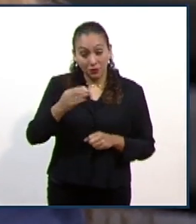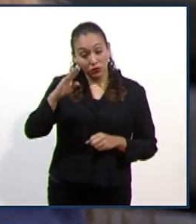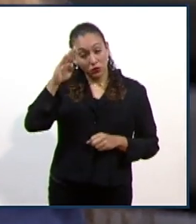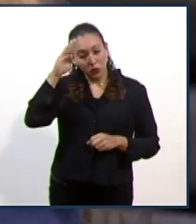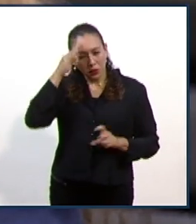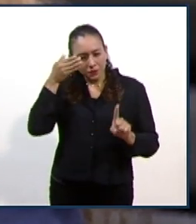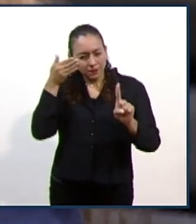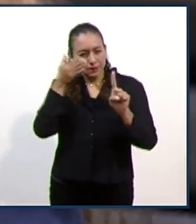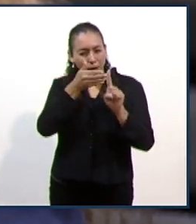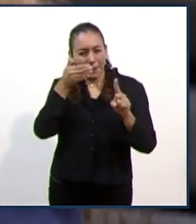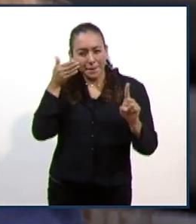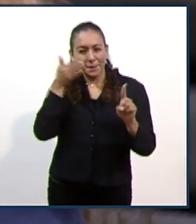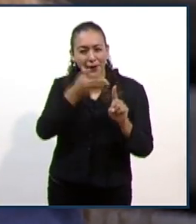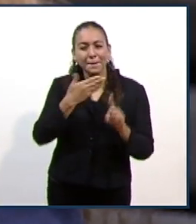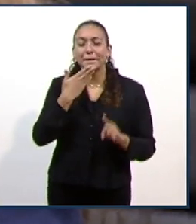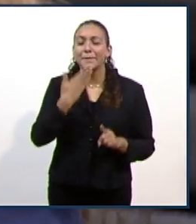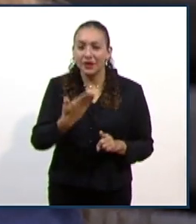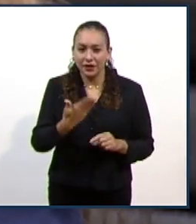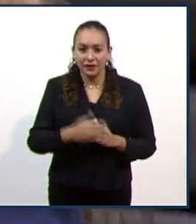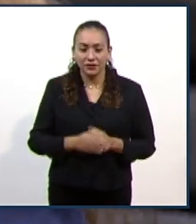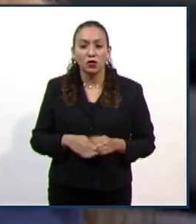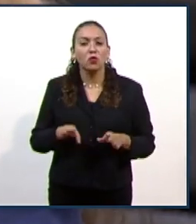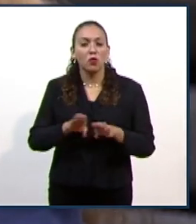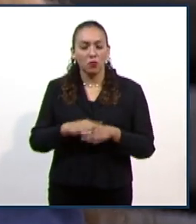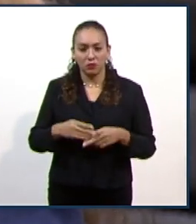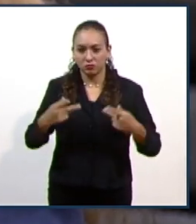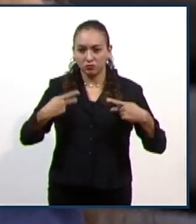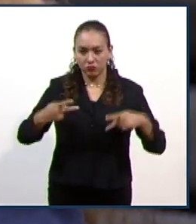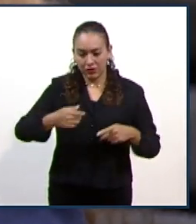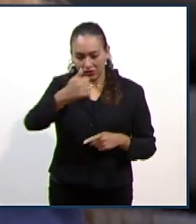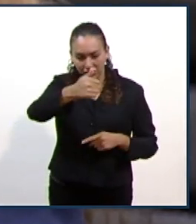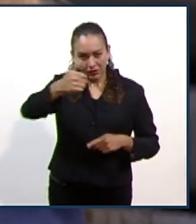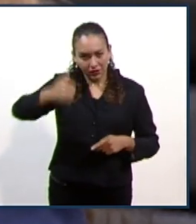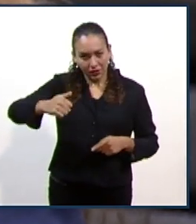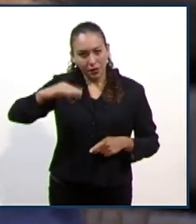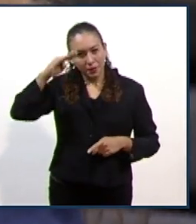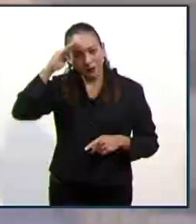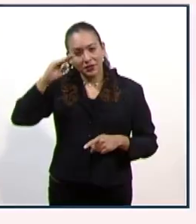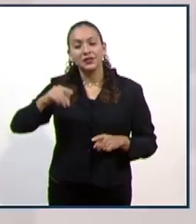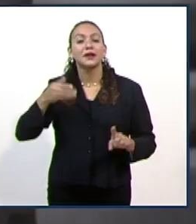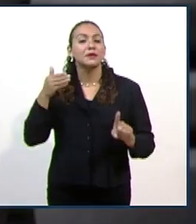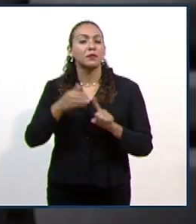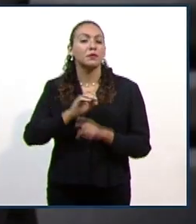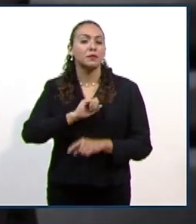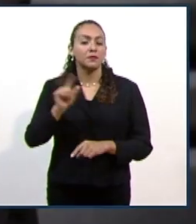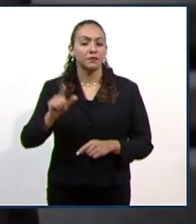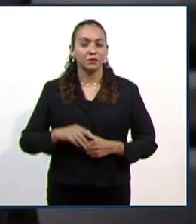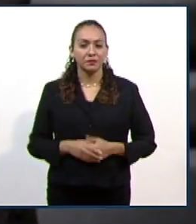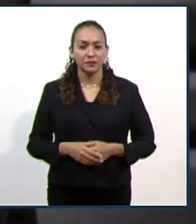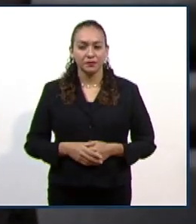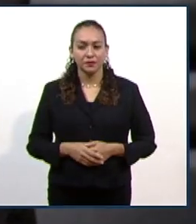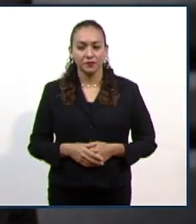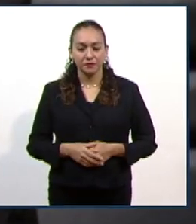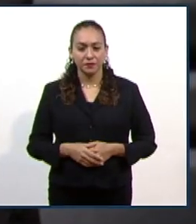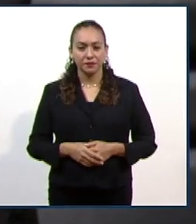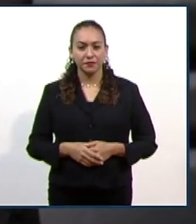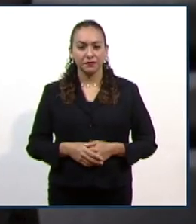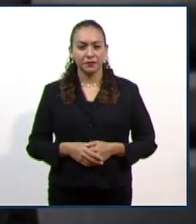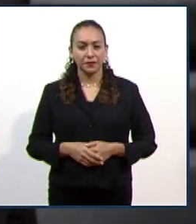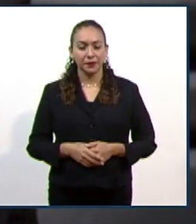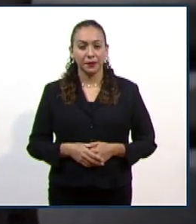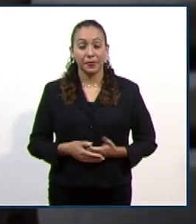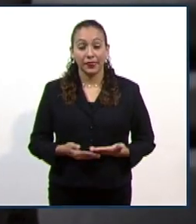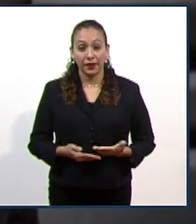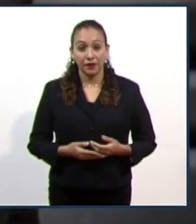objetivos basados en el mérito personal y en la capacidad profesional. La percepción de que